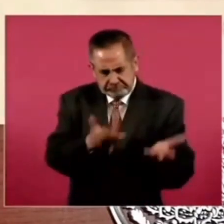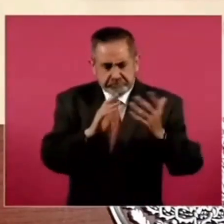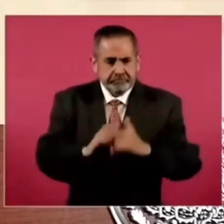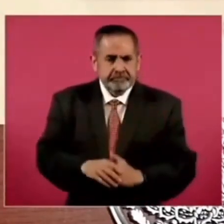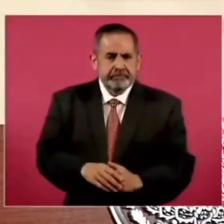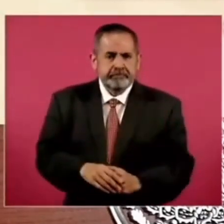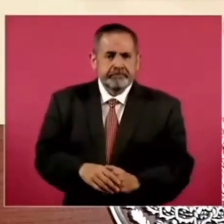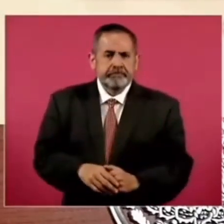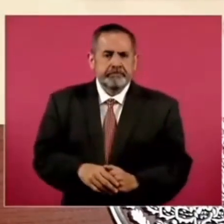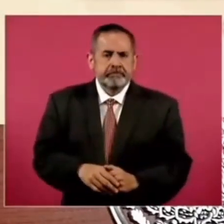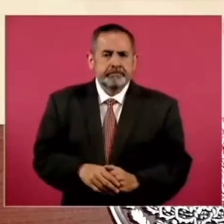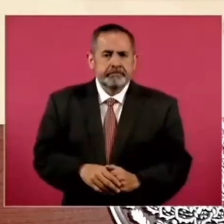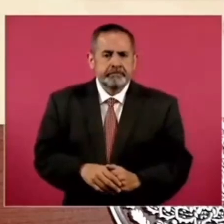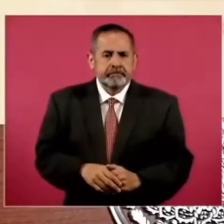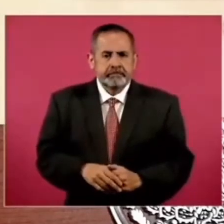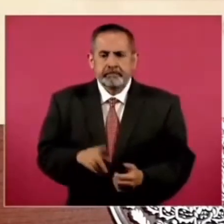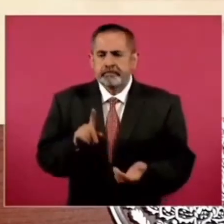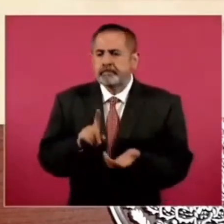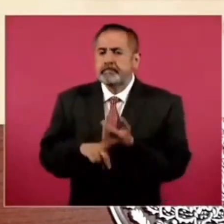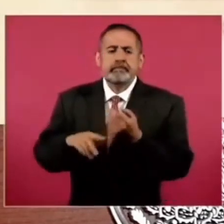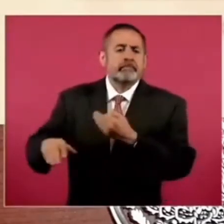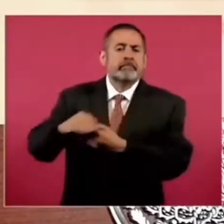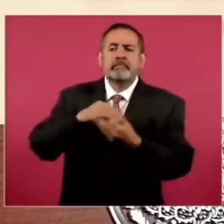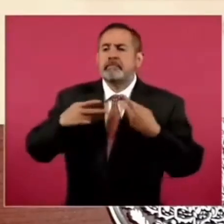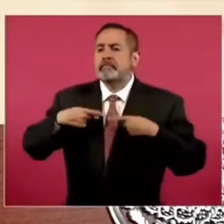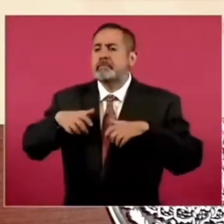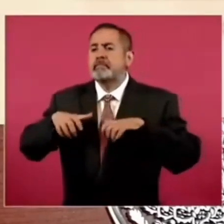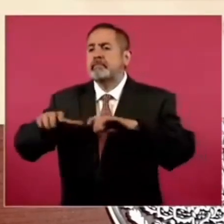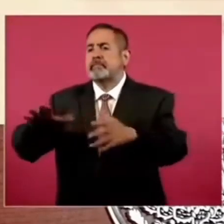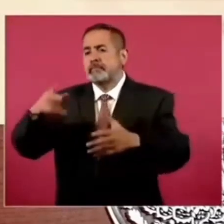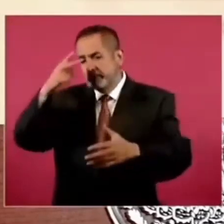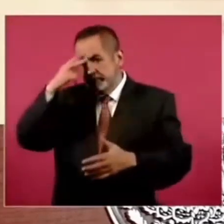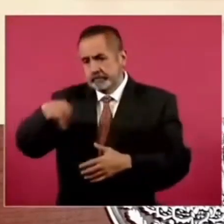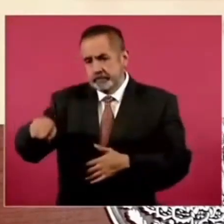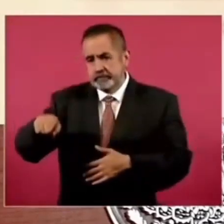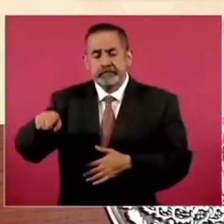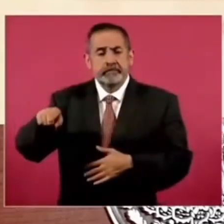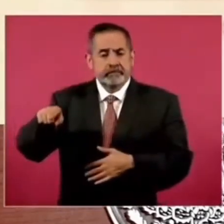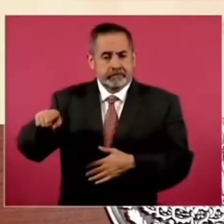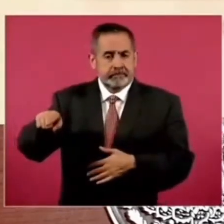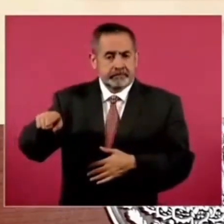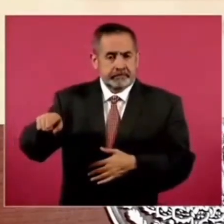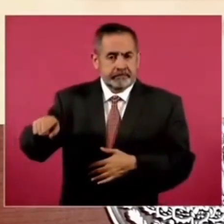que el pueblo de México conquistó,